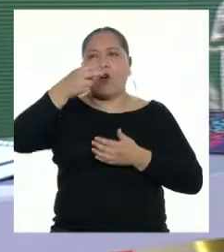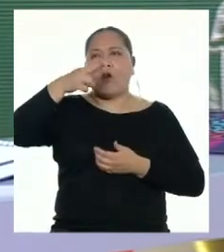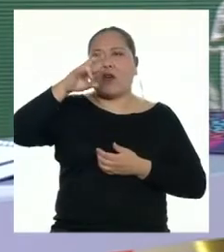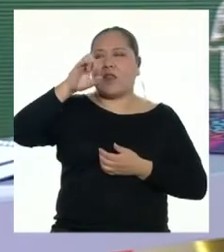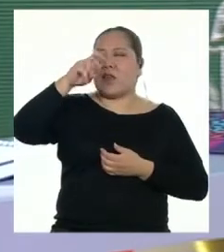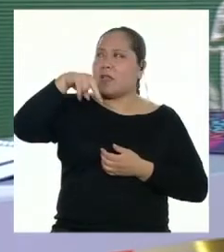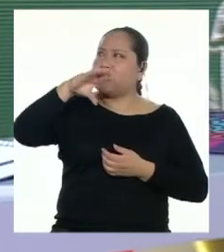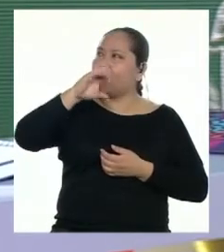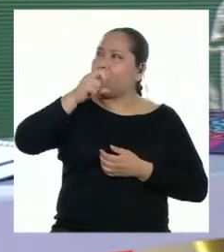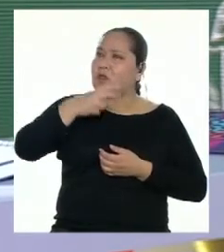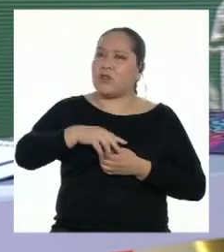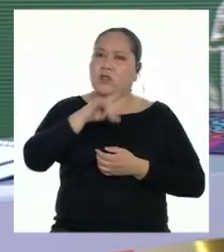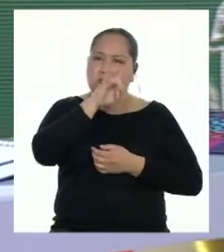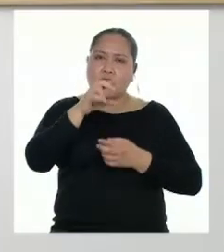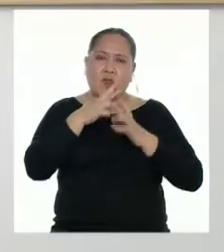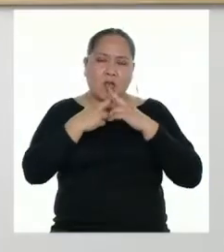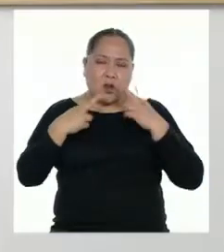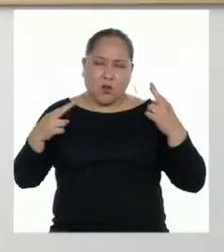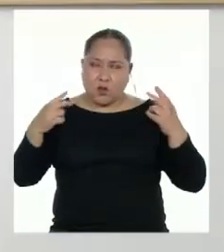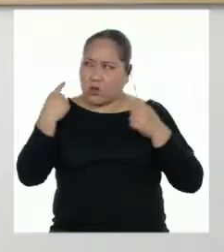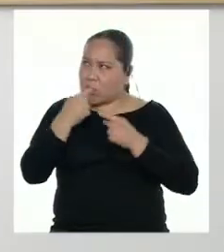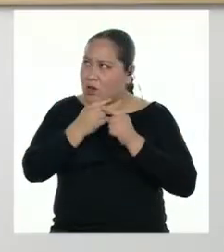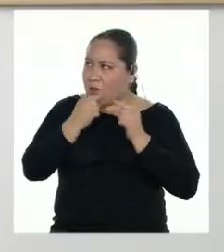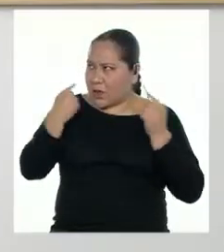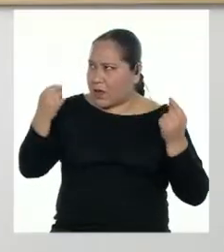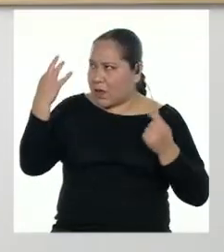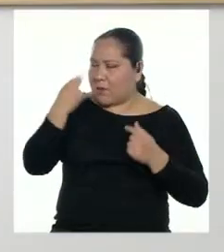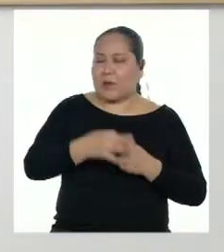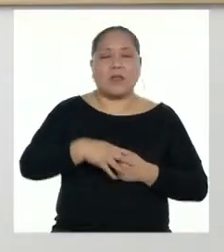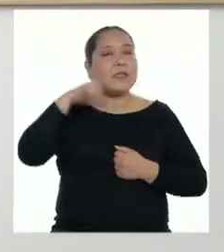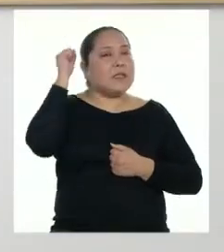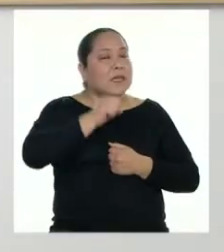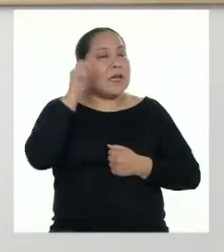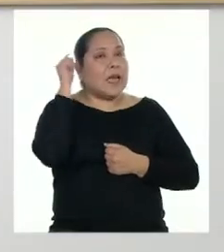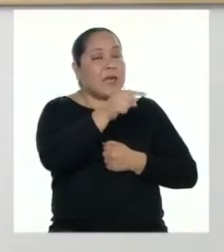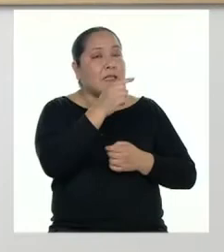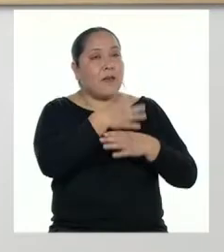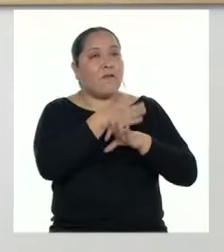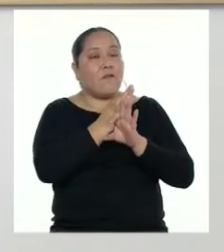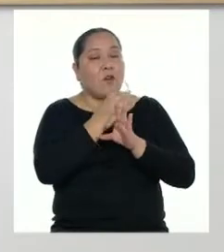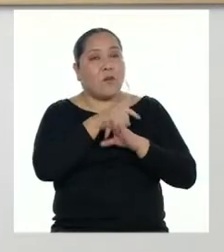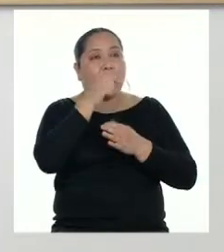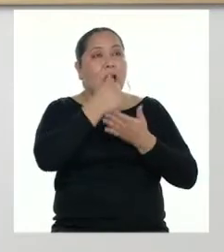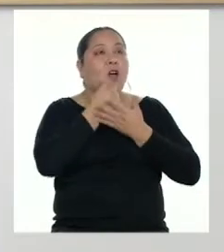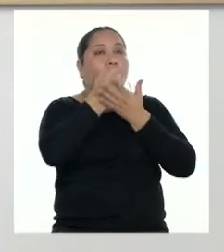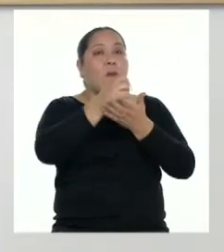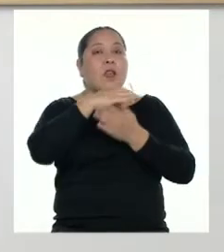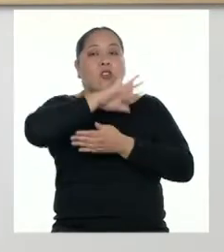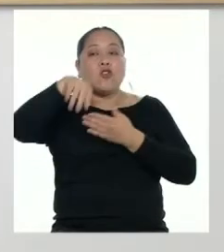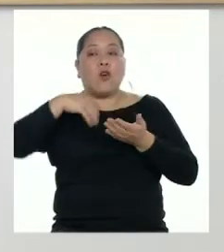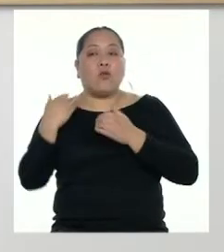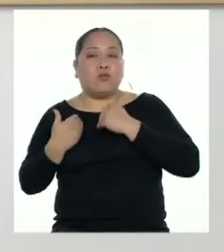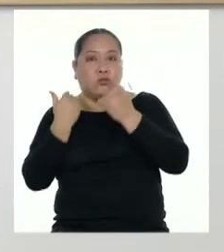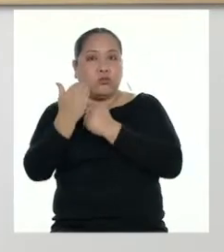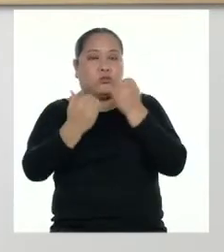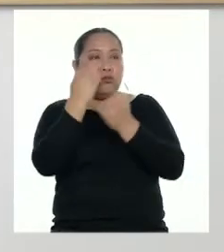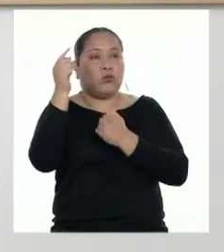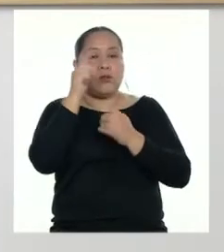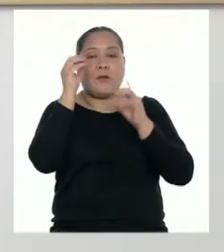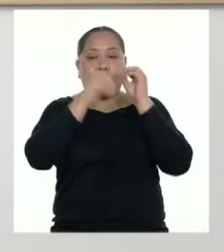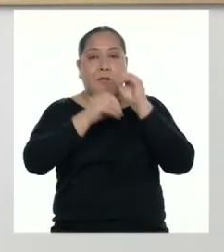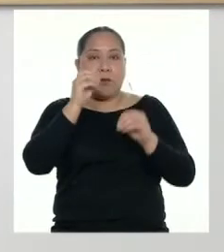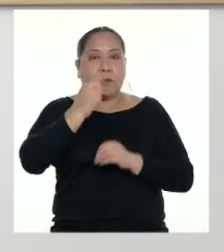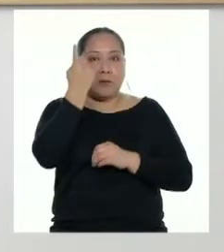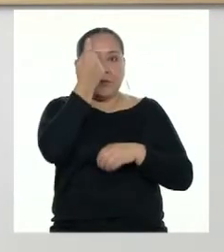y se aplica recursos gramaticales, ¿no? Así es. Este criterio nos acompaña en todo el proceso, pues no está